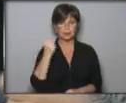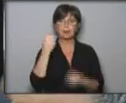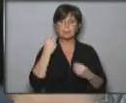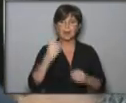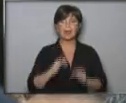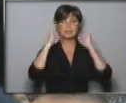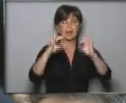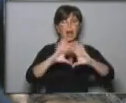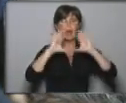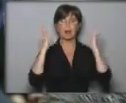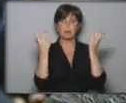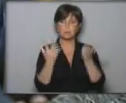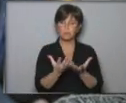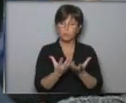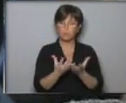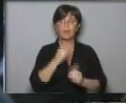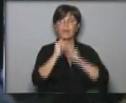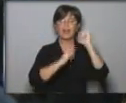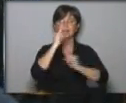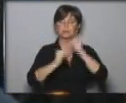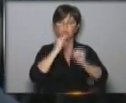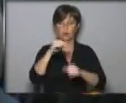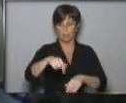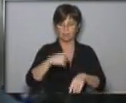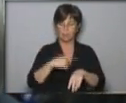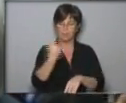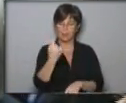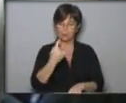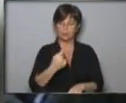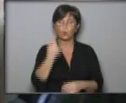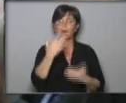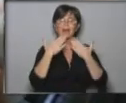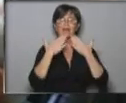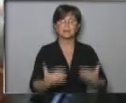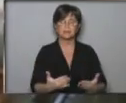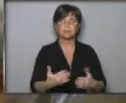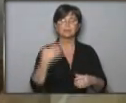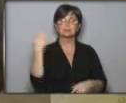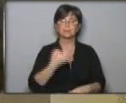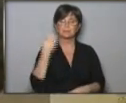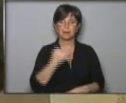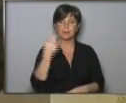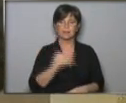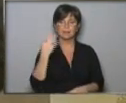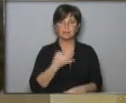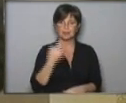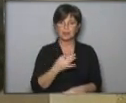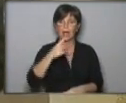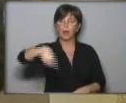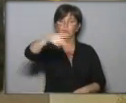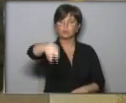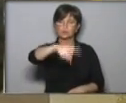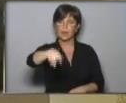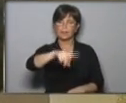para llegar al mundo viviente de la historia contemporánea. Un agradecimiento especial a ustedes por